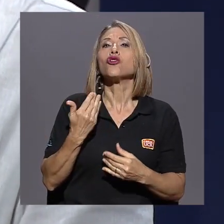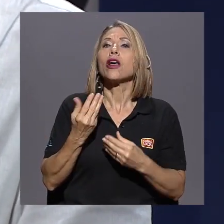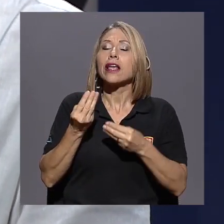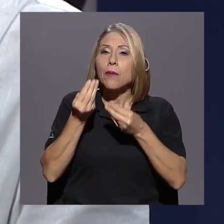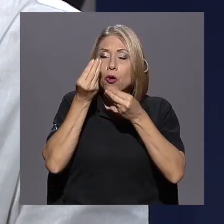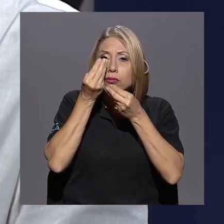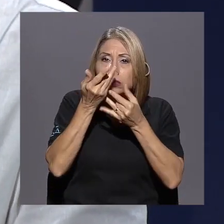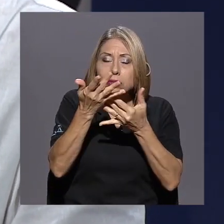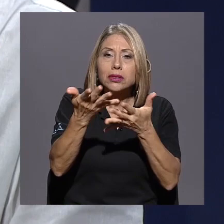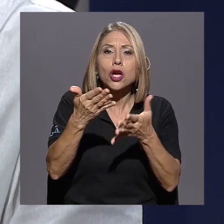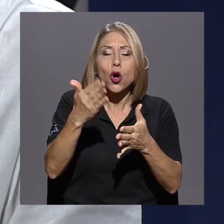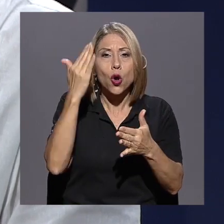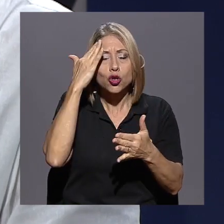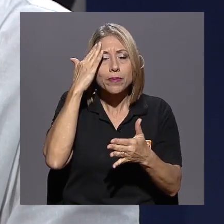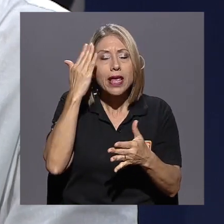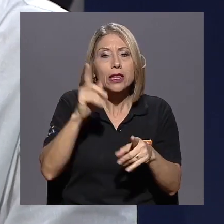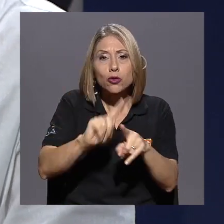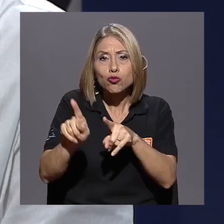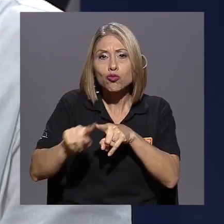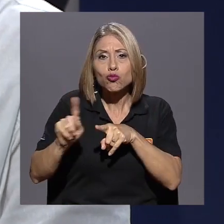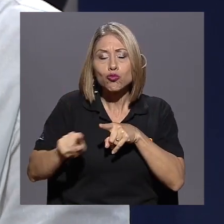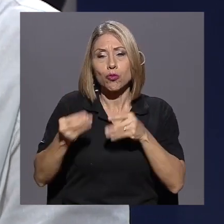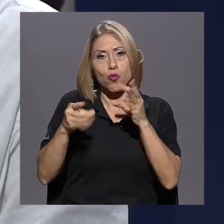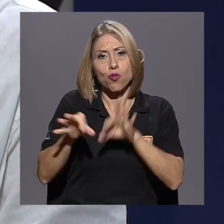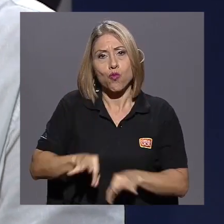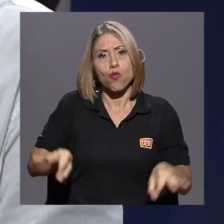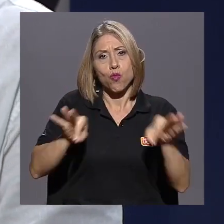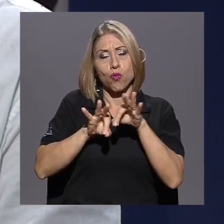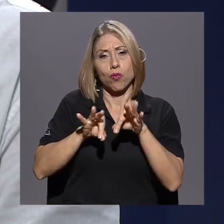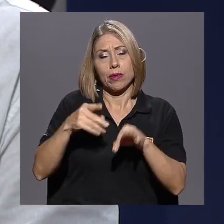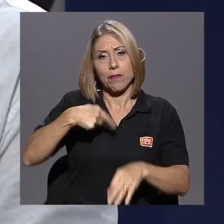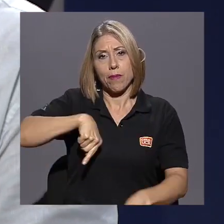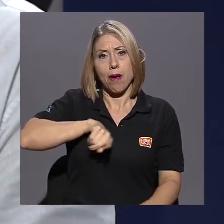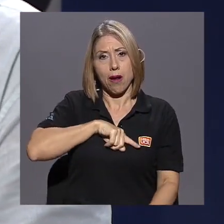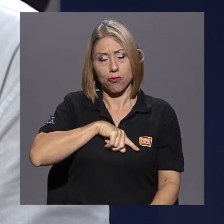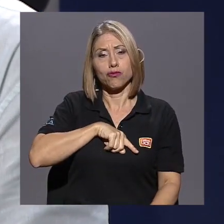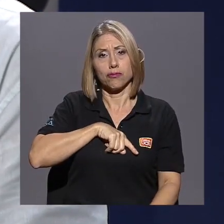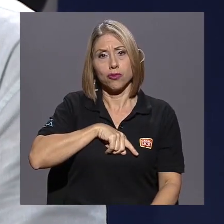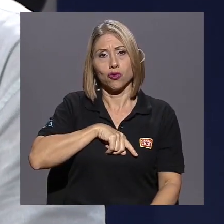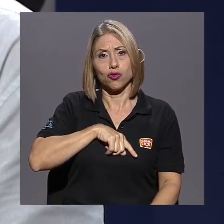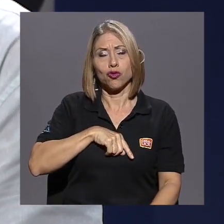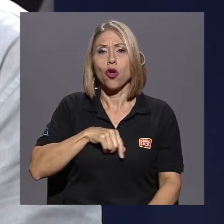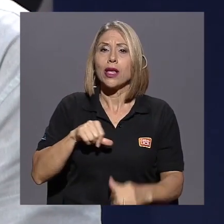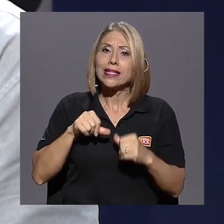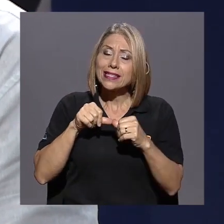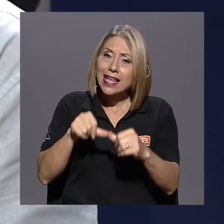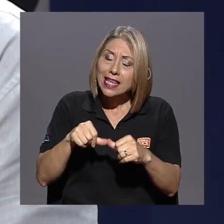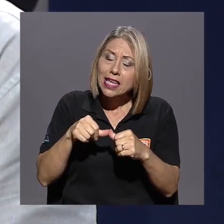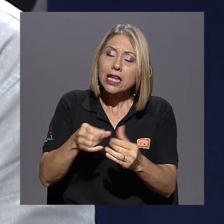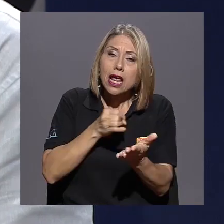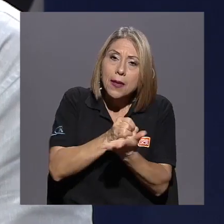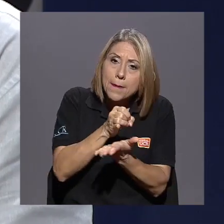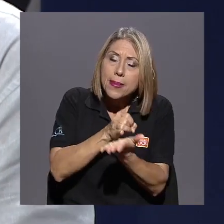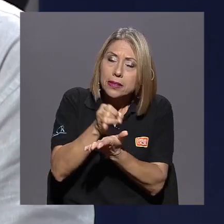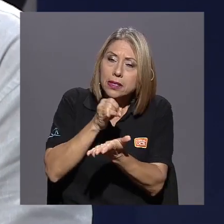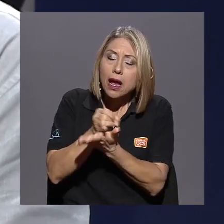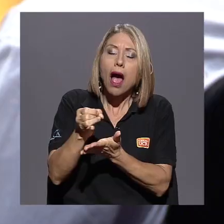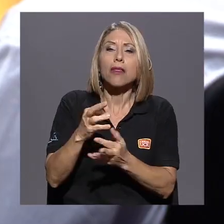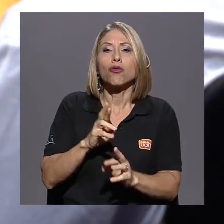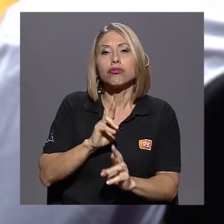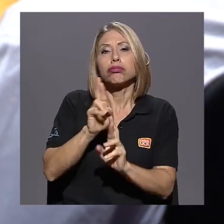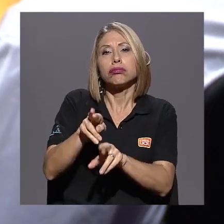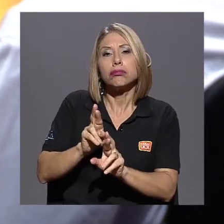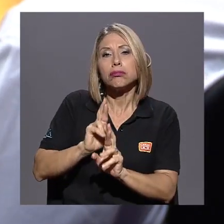entonces es algo muy importante para nosotros de seguir entregándonos a las universidades